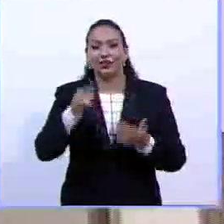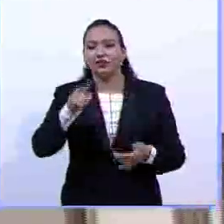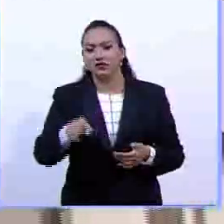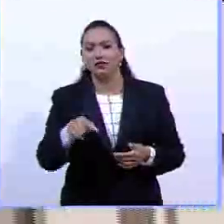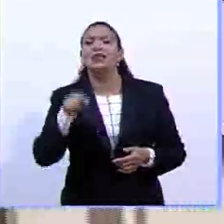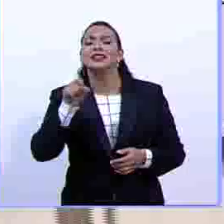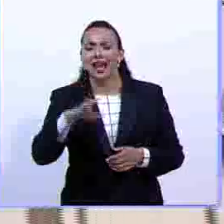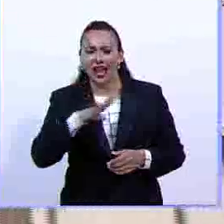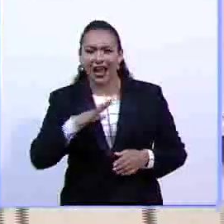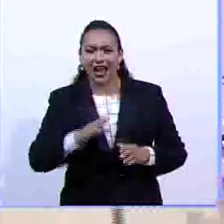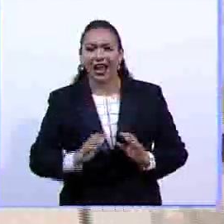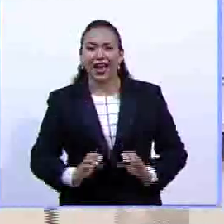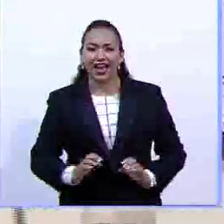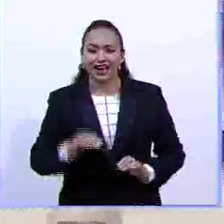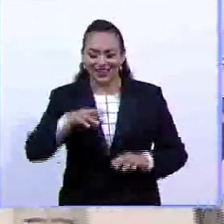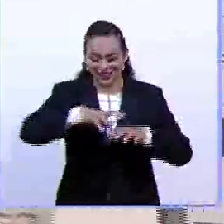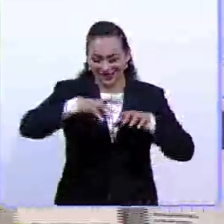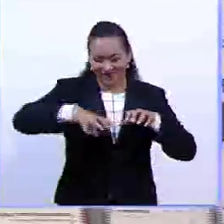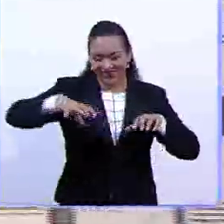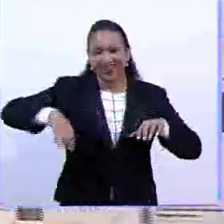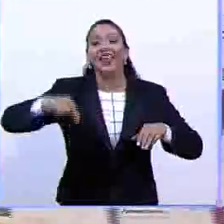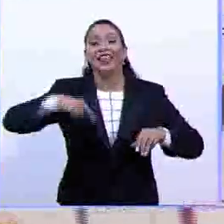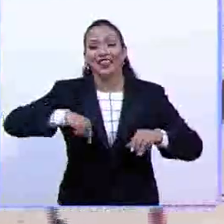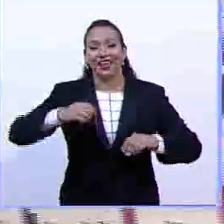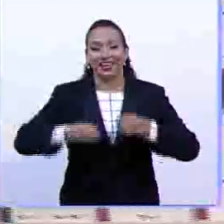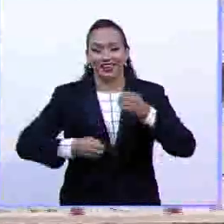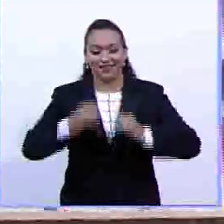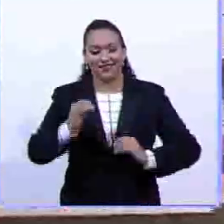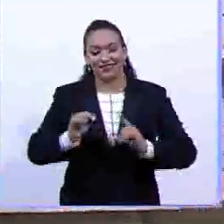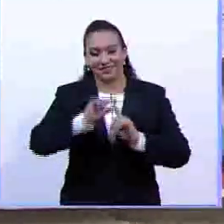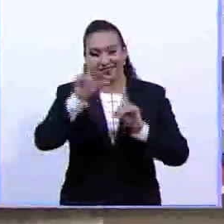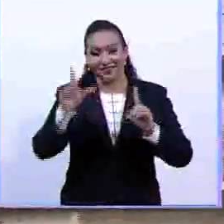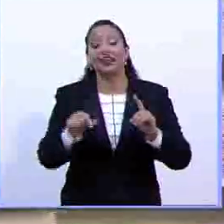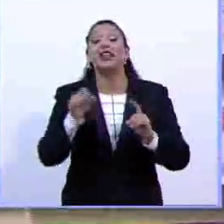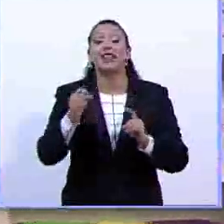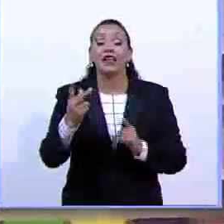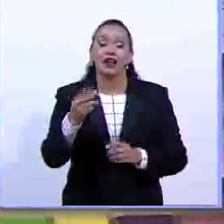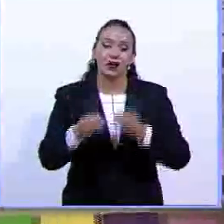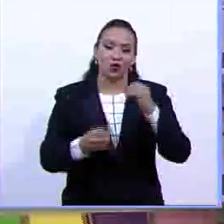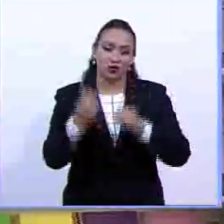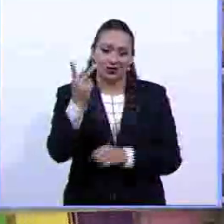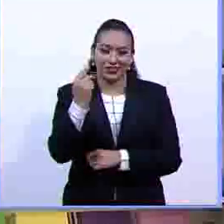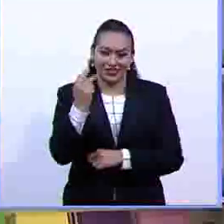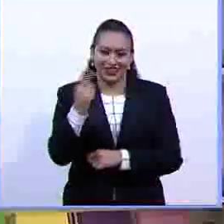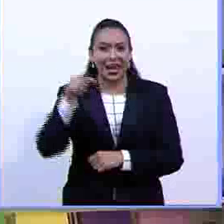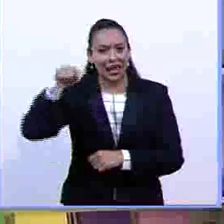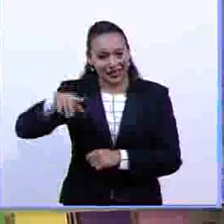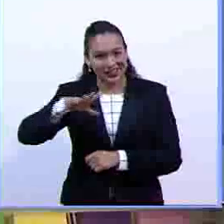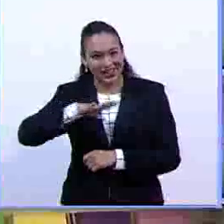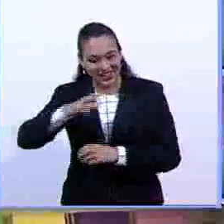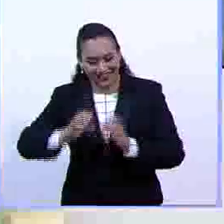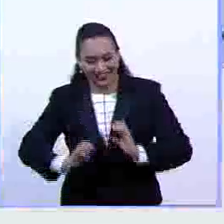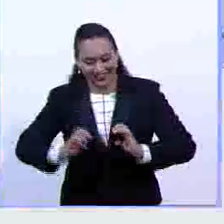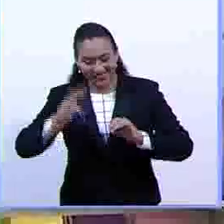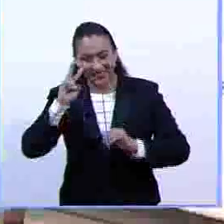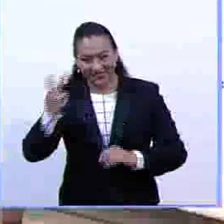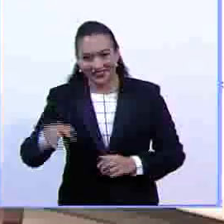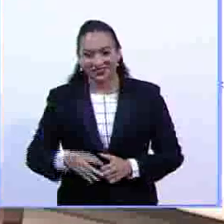los stands de la Suprema Corte de Justicia de la Nación y de Justicia TV, el canal del Poder Judicial de la Federación.